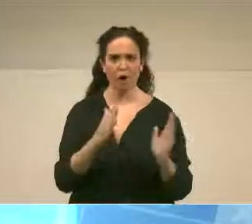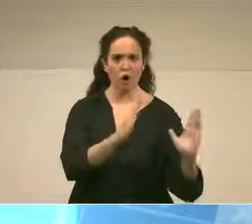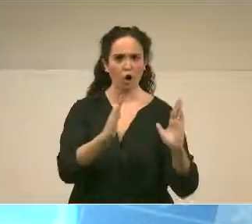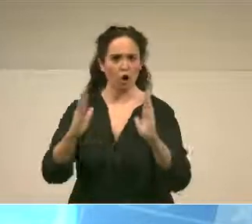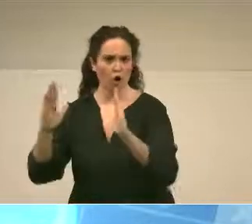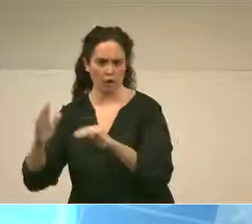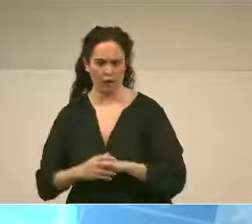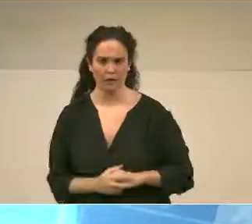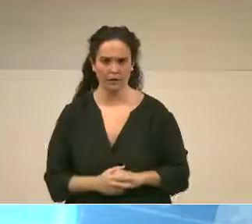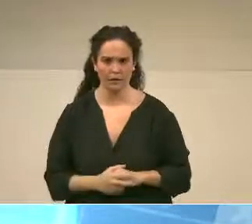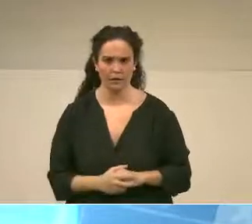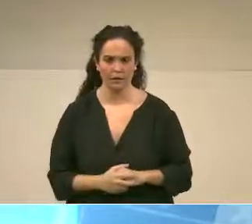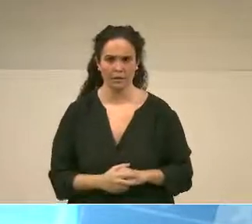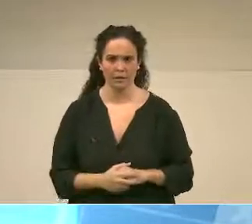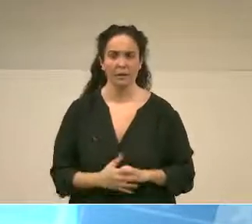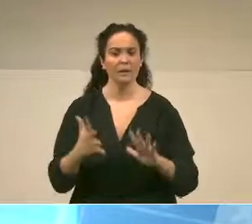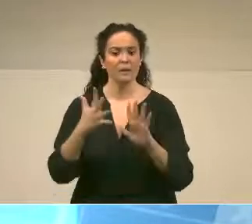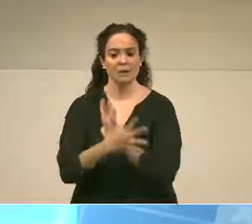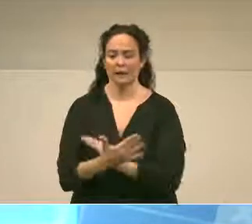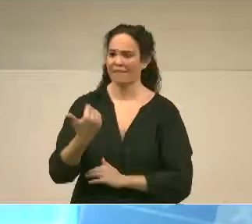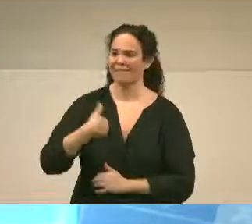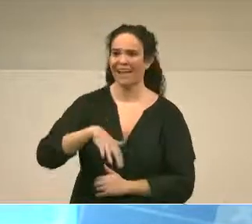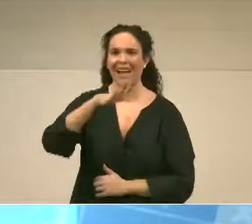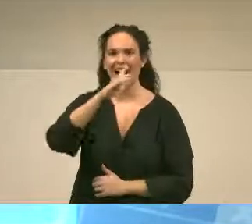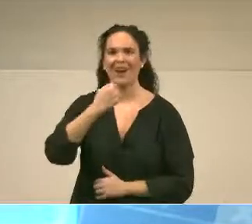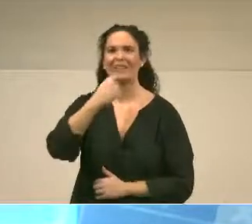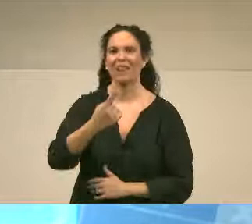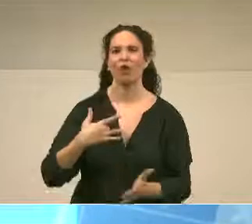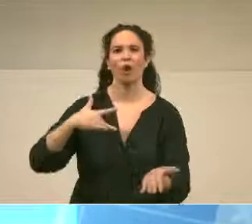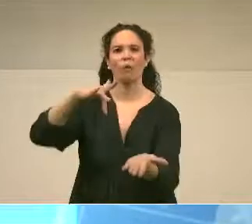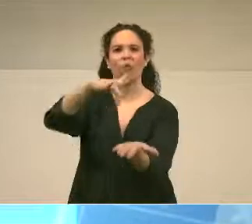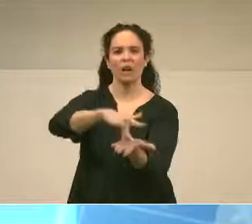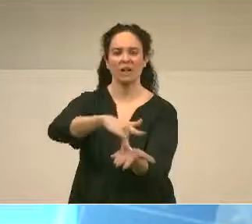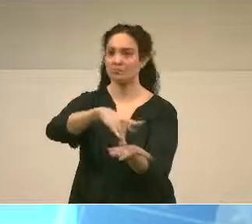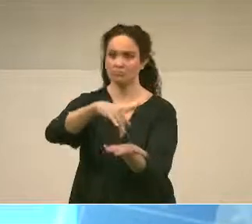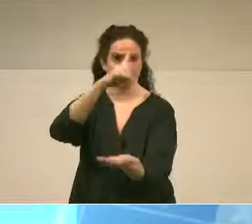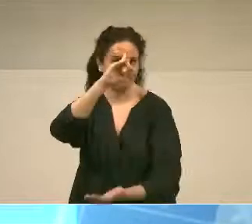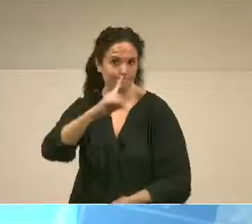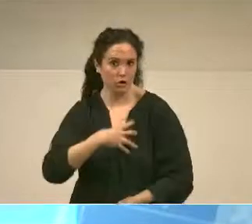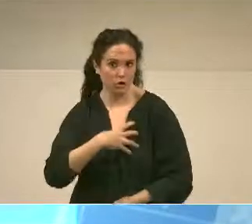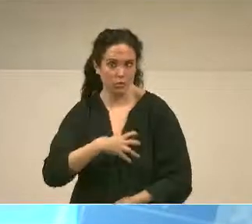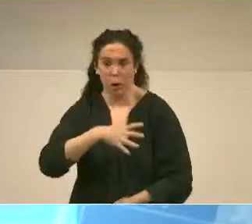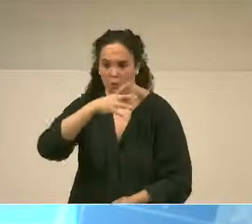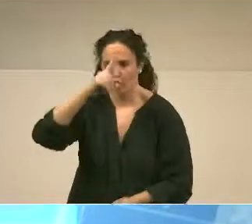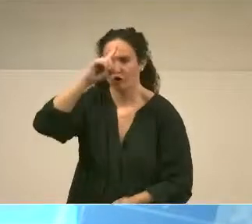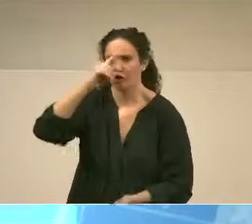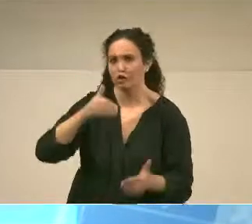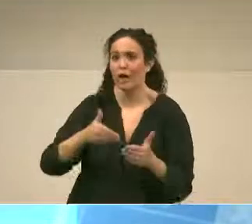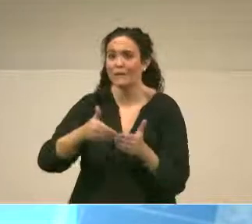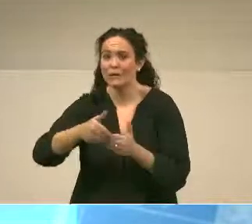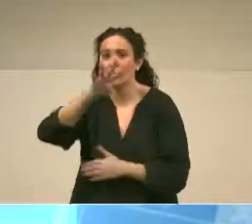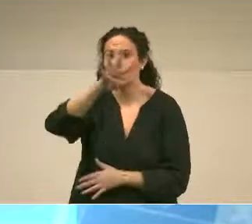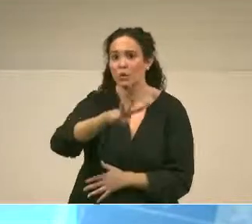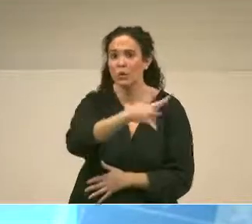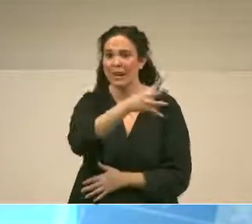posible. No es posible establecer en este momento ningún otro calendario, dado que no conocemos cuál va a ser realmente